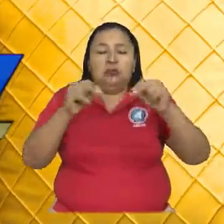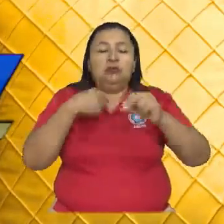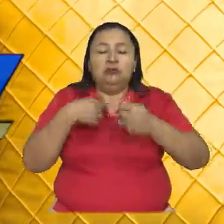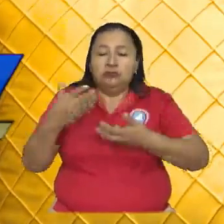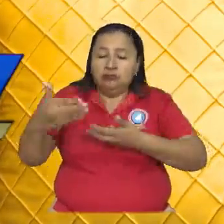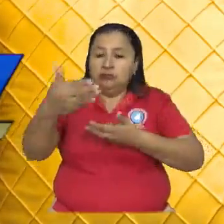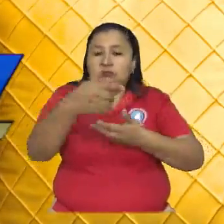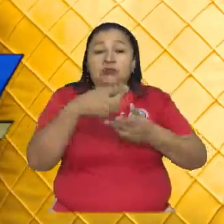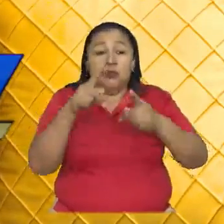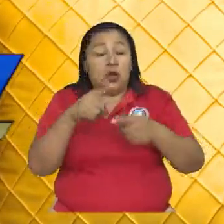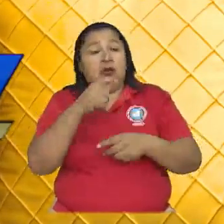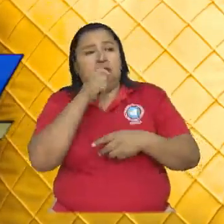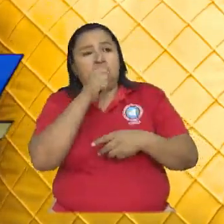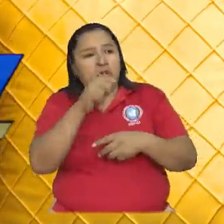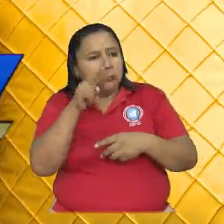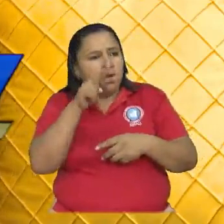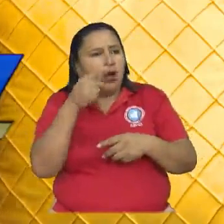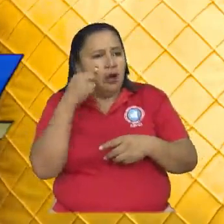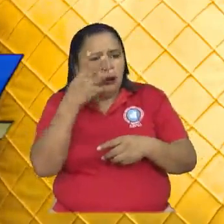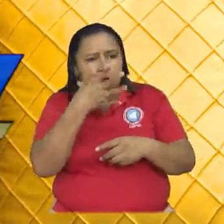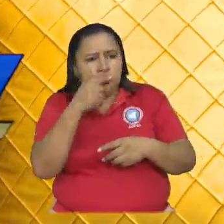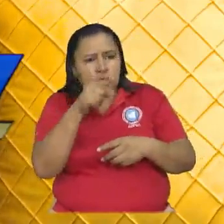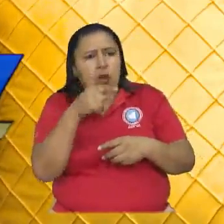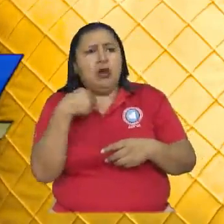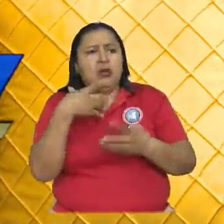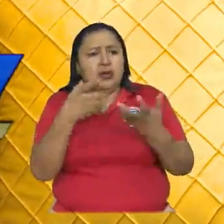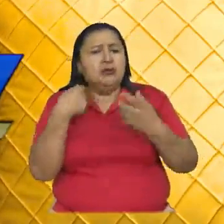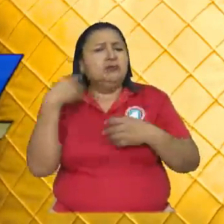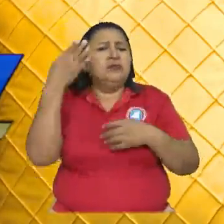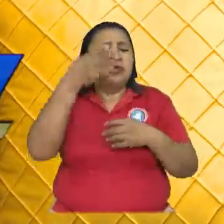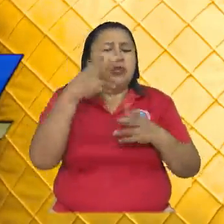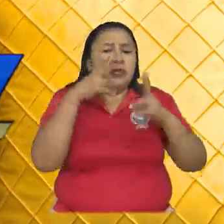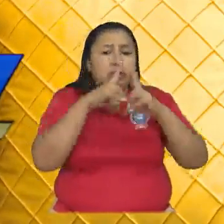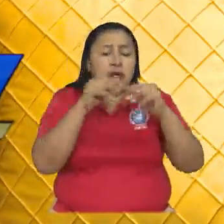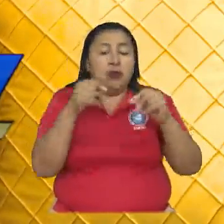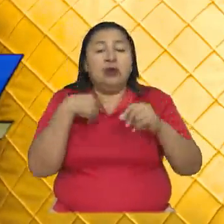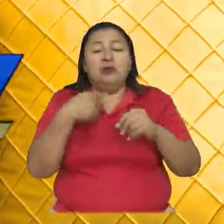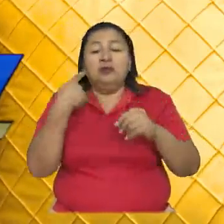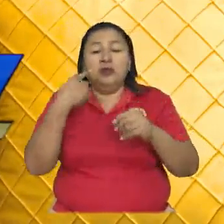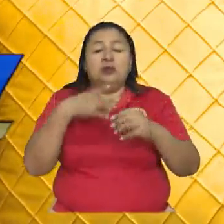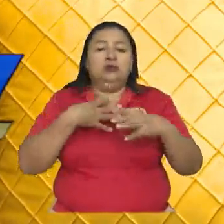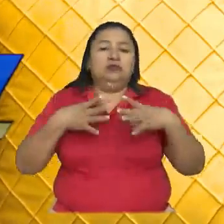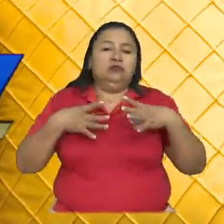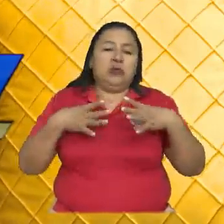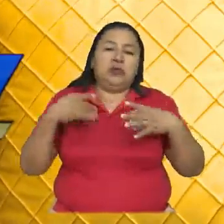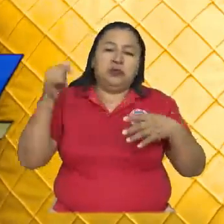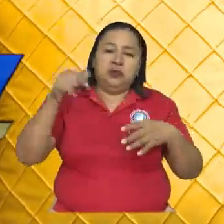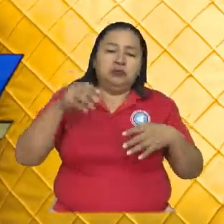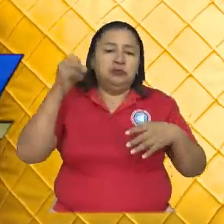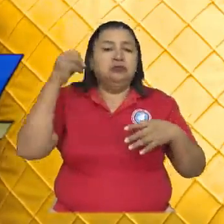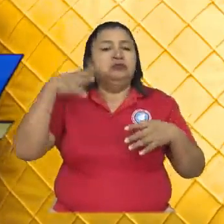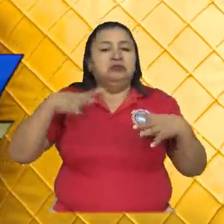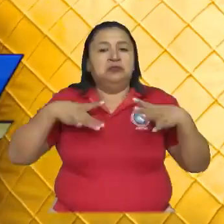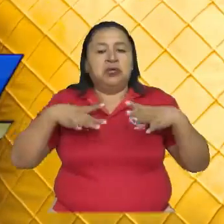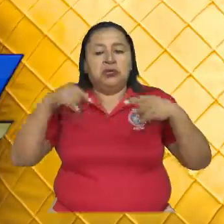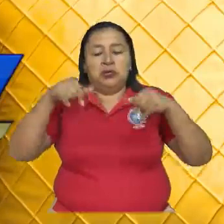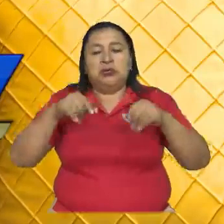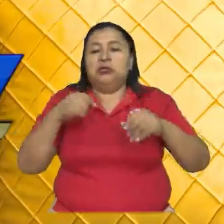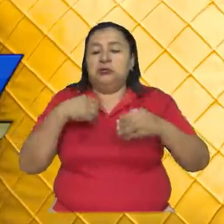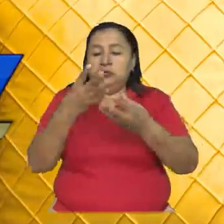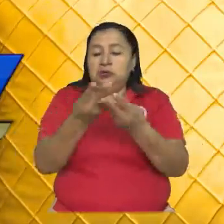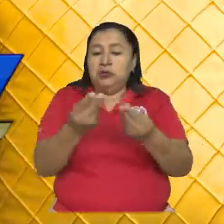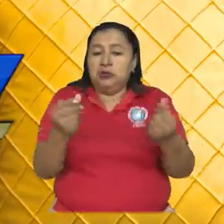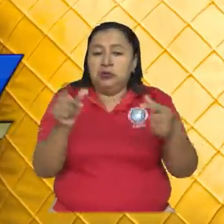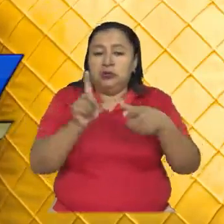ese interés de esos turistas a visitar a Nicaragua, a venir a disfrutar de sus vacaciones en nuestra tierra de lagos